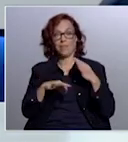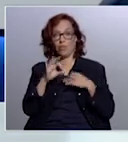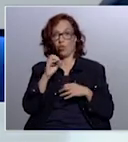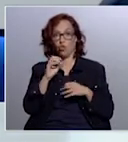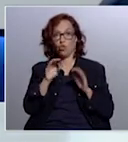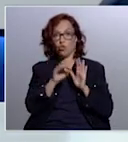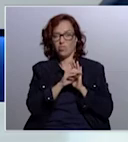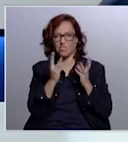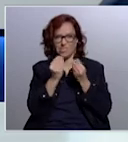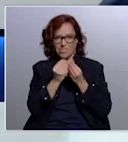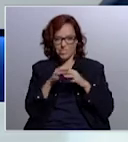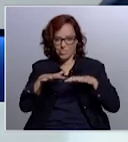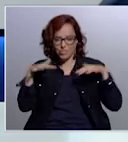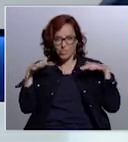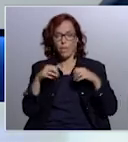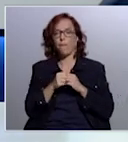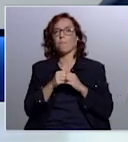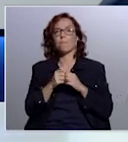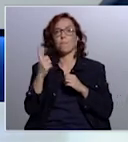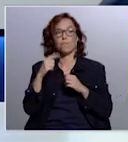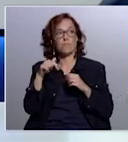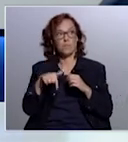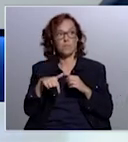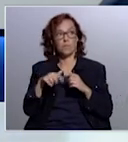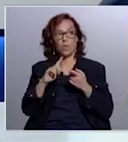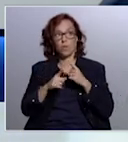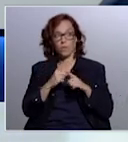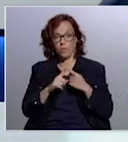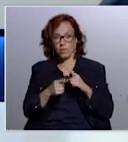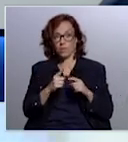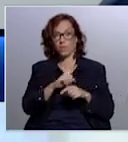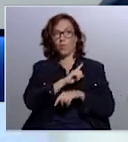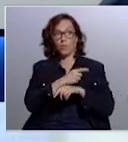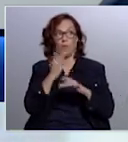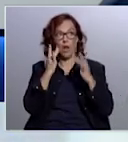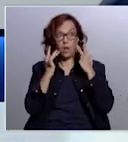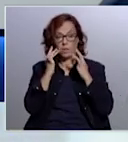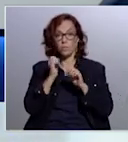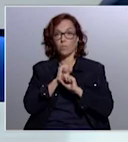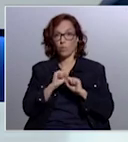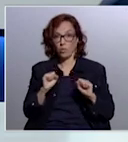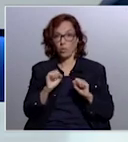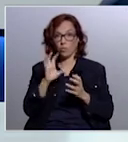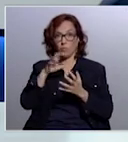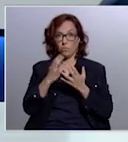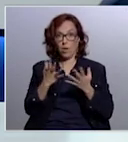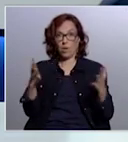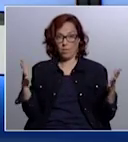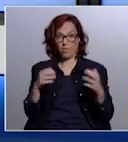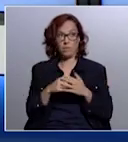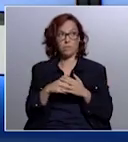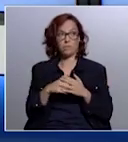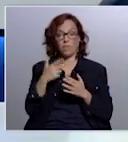habían estado en la sala zavala pero por este convenio con fortalecimiento de las artes pudieron estar en la sala principal